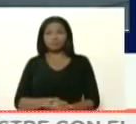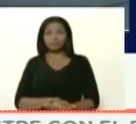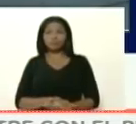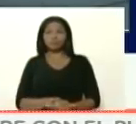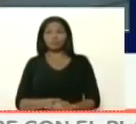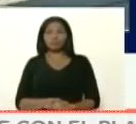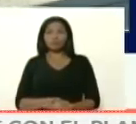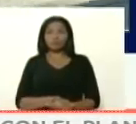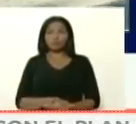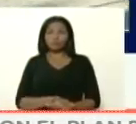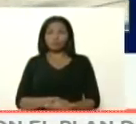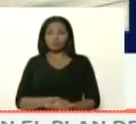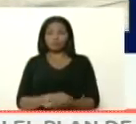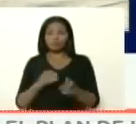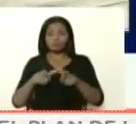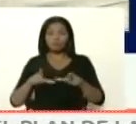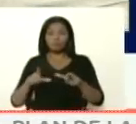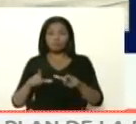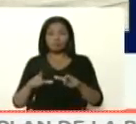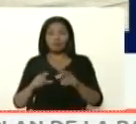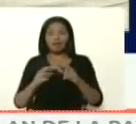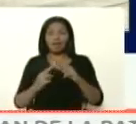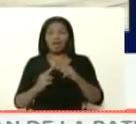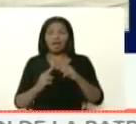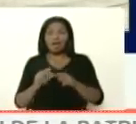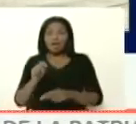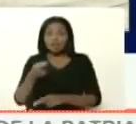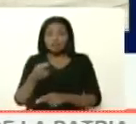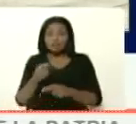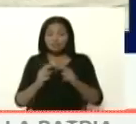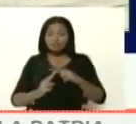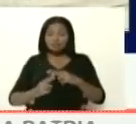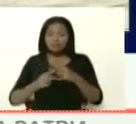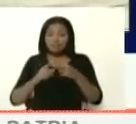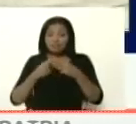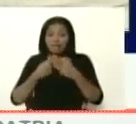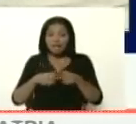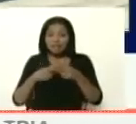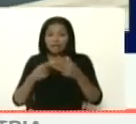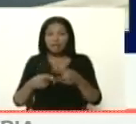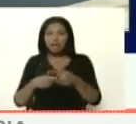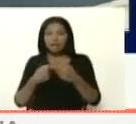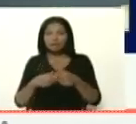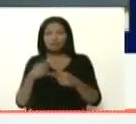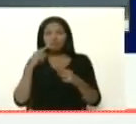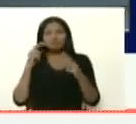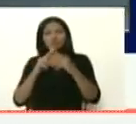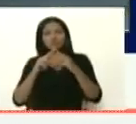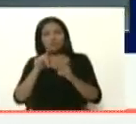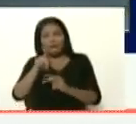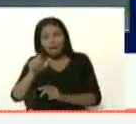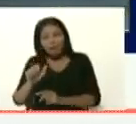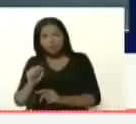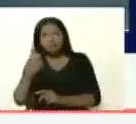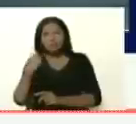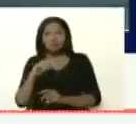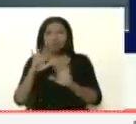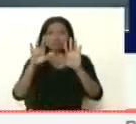el patio Talleres de Petare. Ahí trabajabas tú, Edinson, en una época. Yo lo conocí cuando tenía como 10 años.